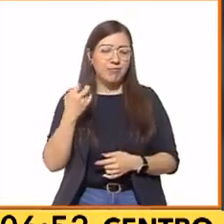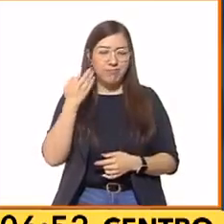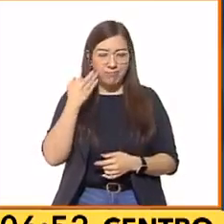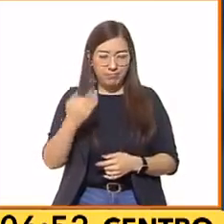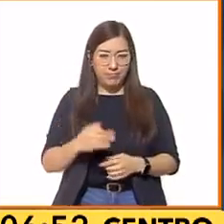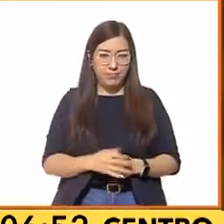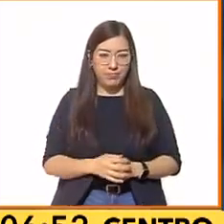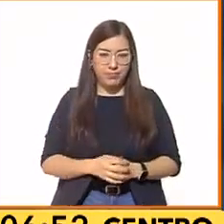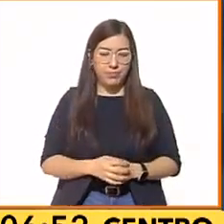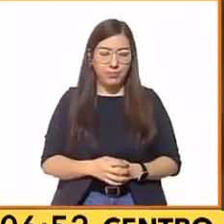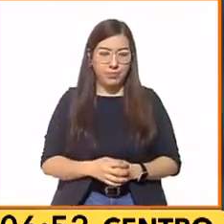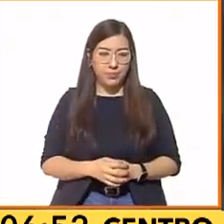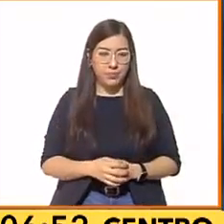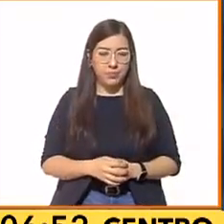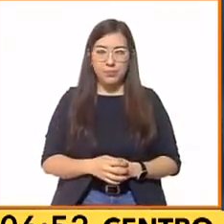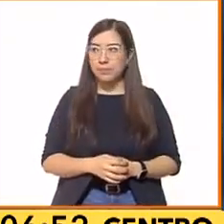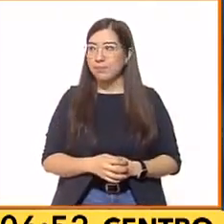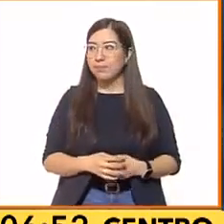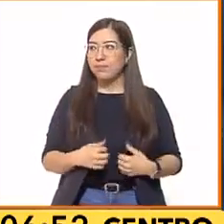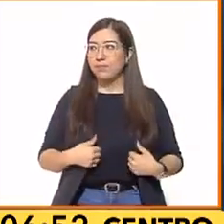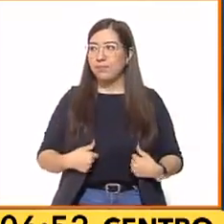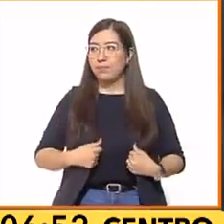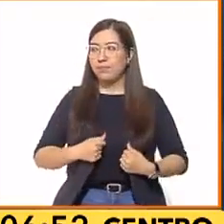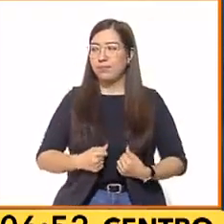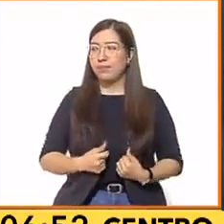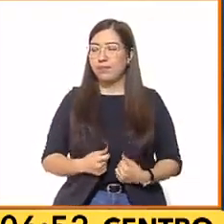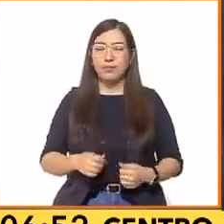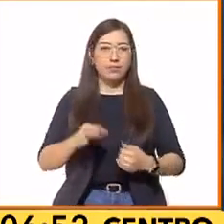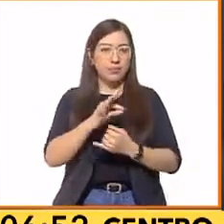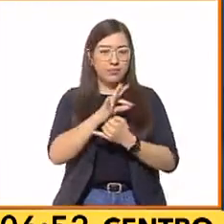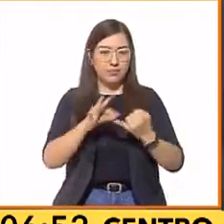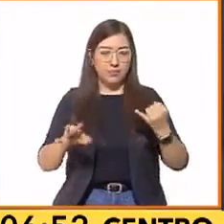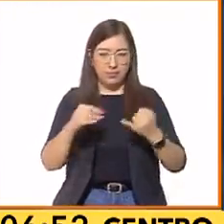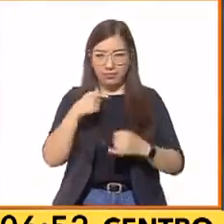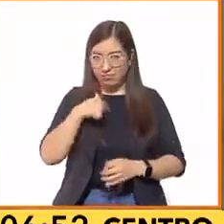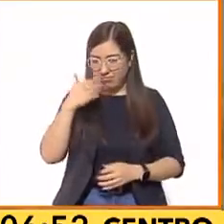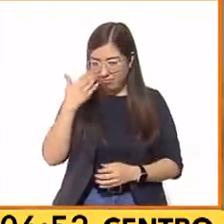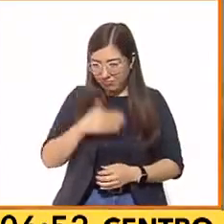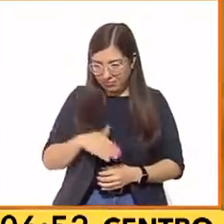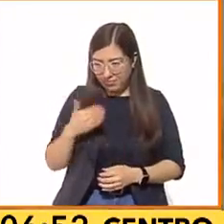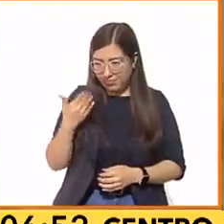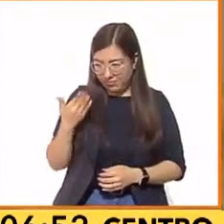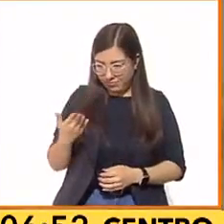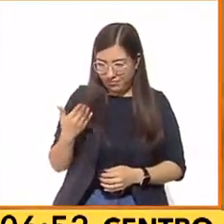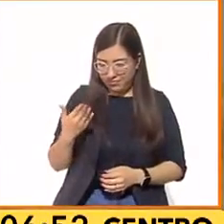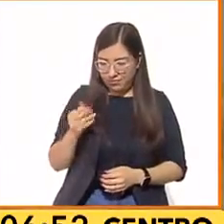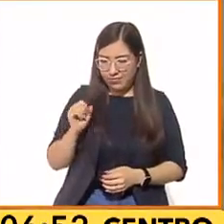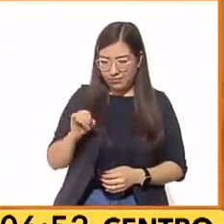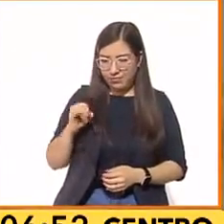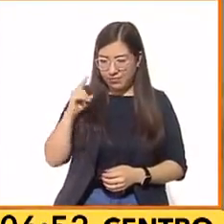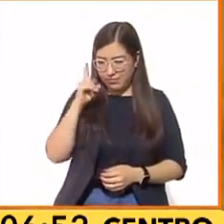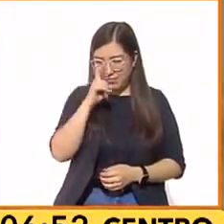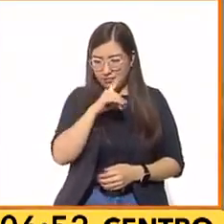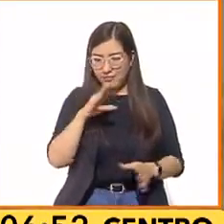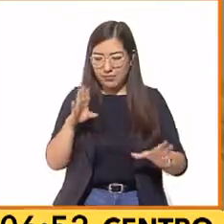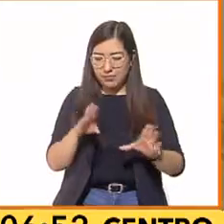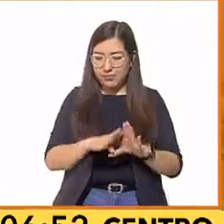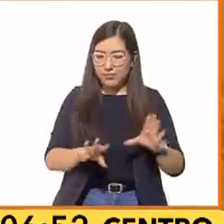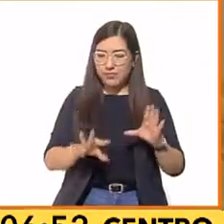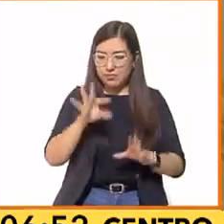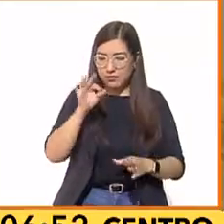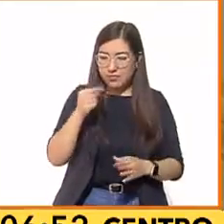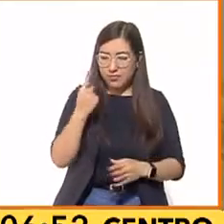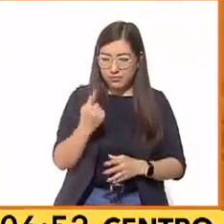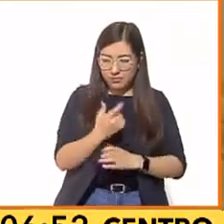Claro. Por último, rápidamente, Felipe, yo sé que es muy difícil elegir algo acerca de la vida